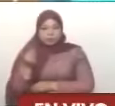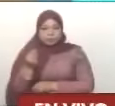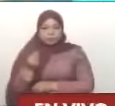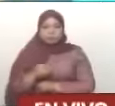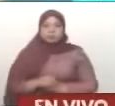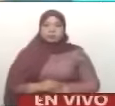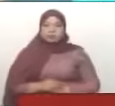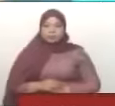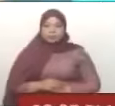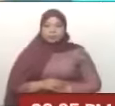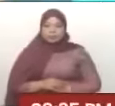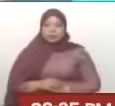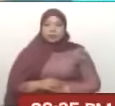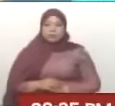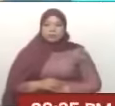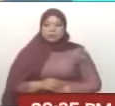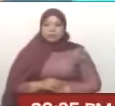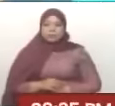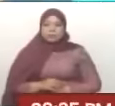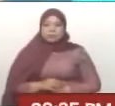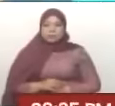juventud que se levanta.